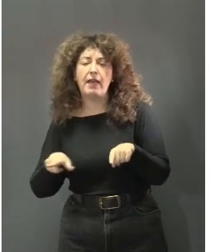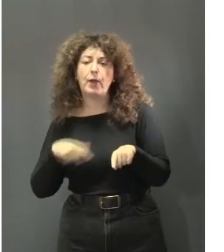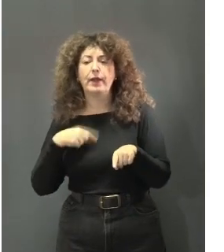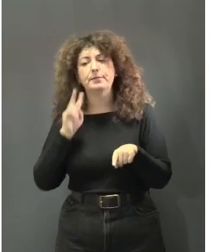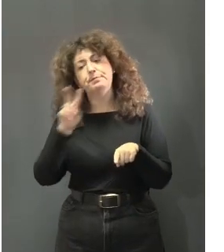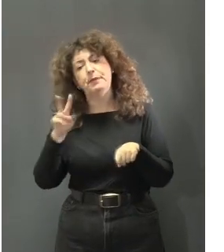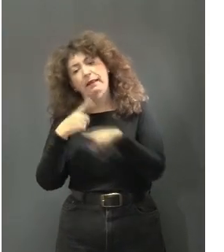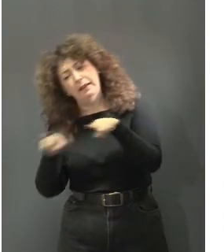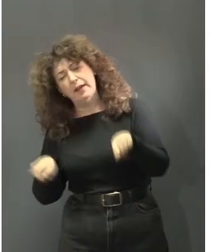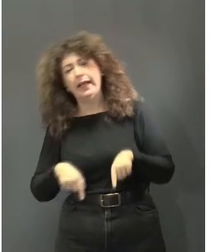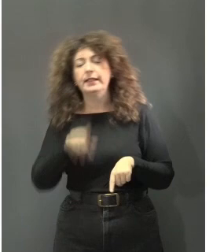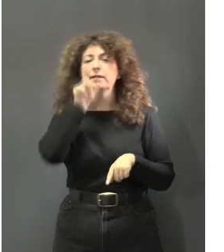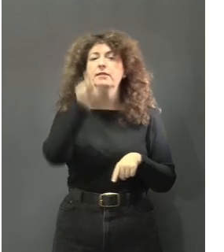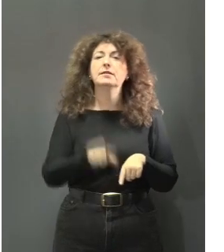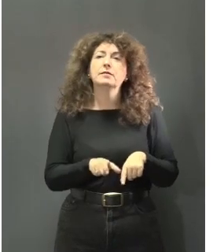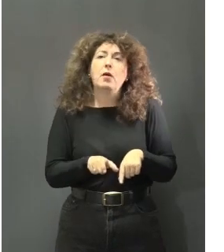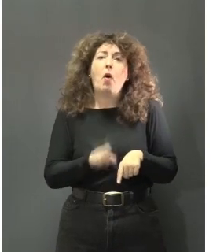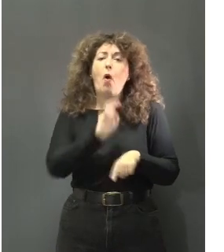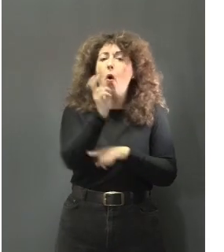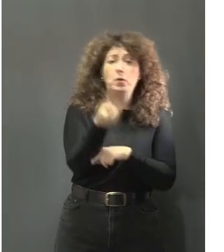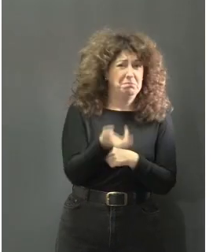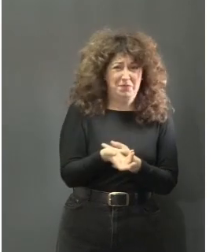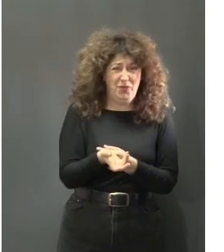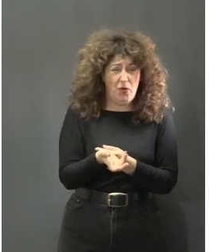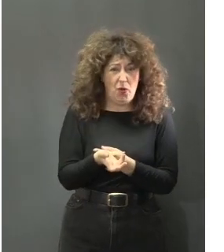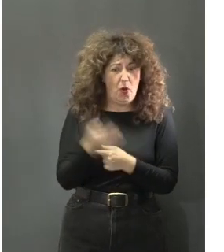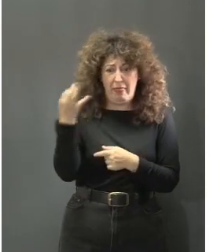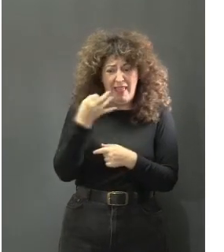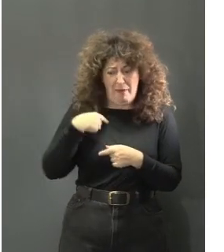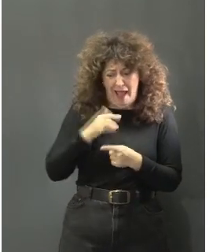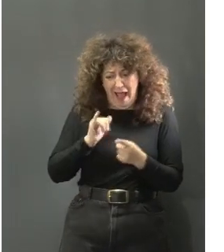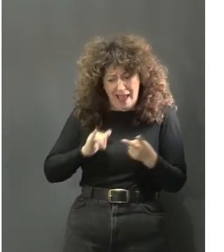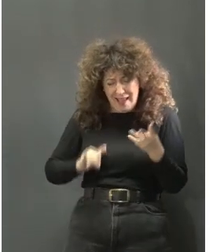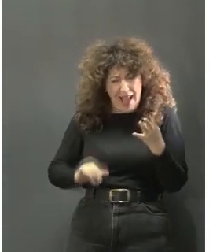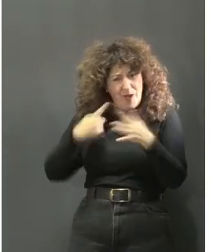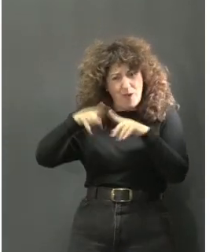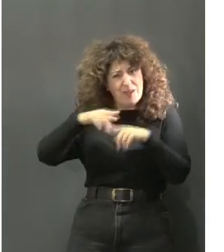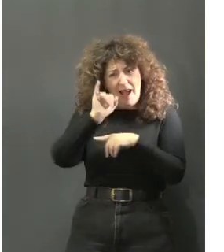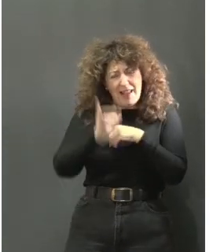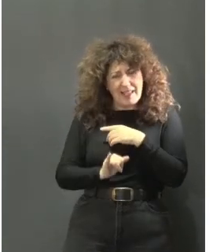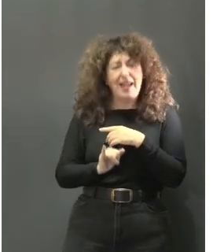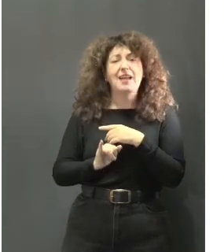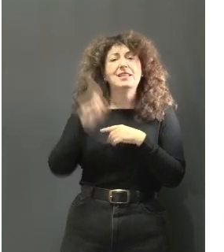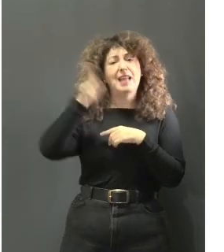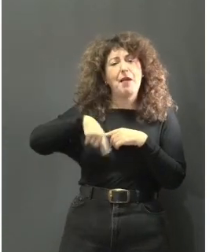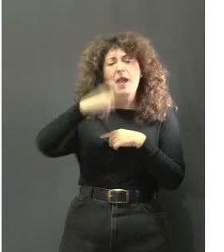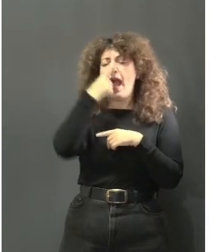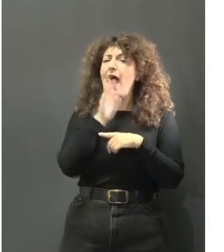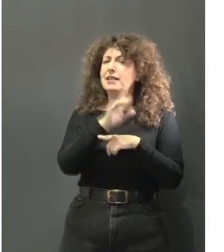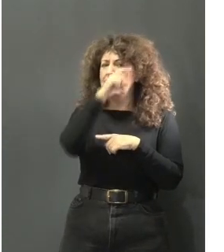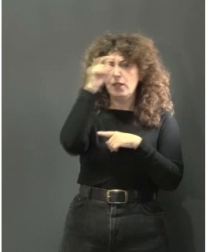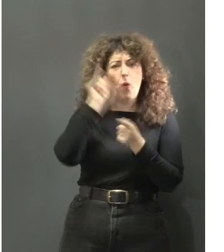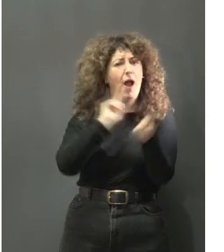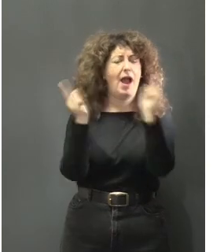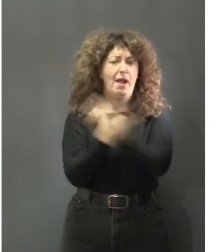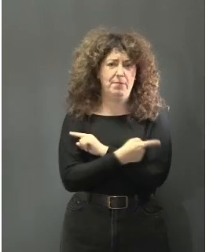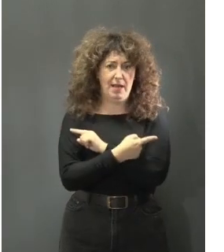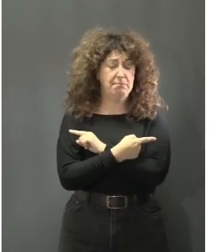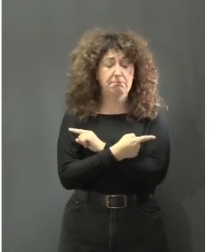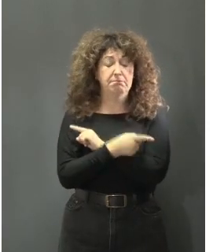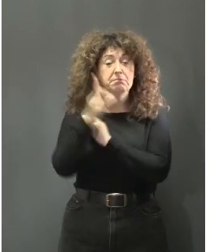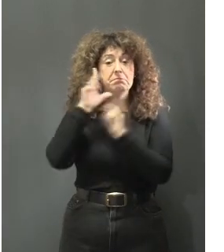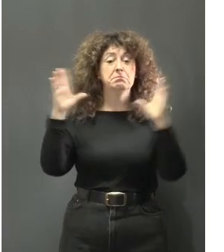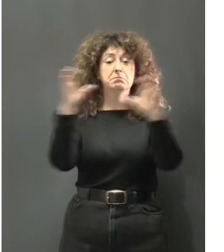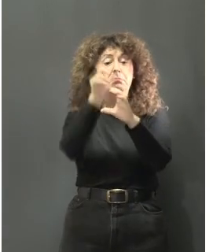tengo cualquier otro producto, ¿no? Tienes que tenerlo, o sea, tienes que cambiar tu actitud y volvemos a la persona, ¿no?